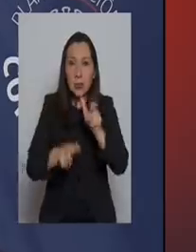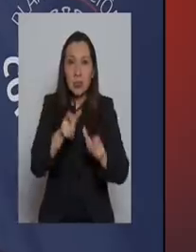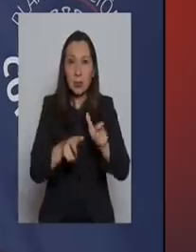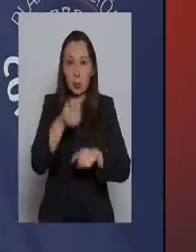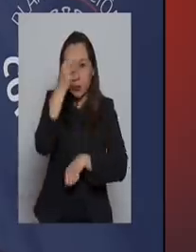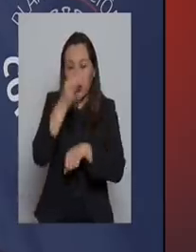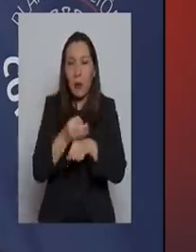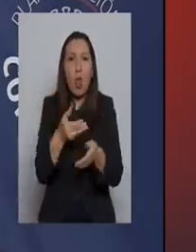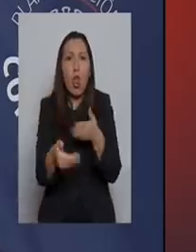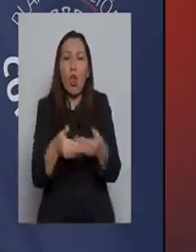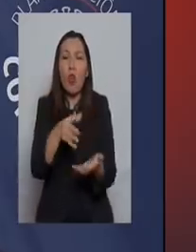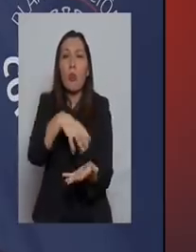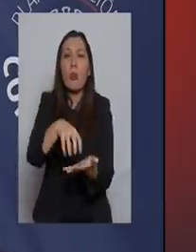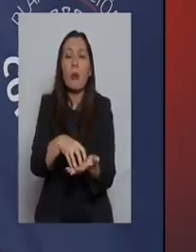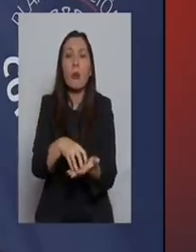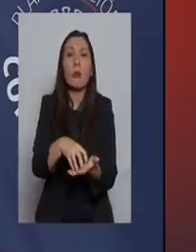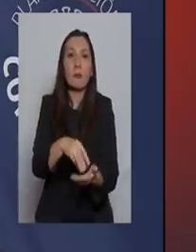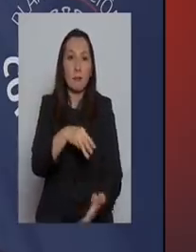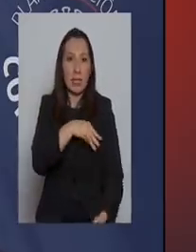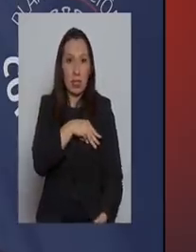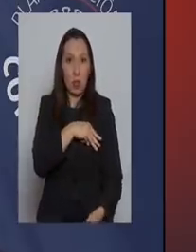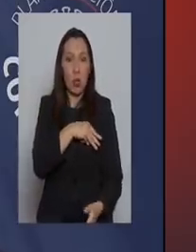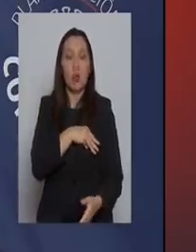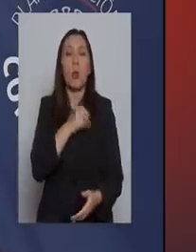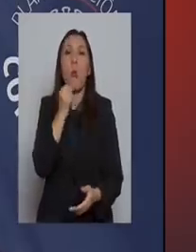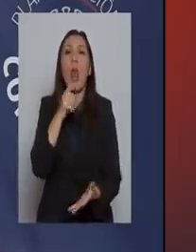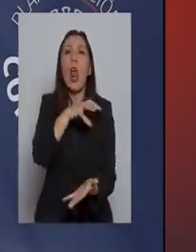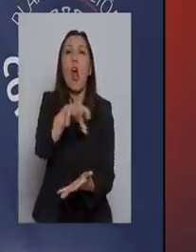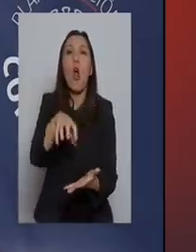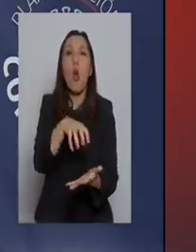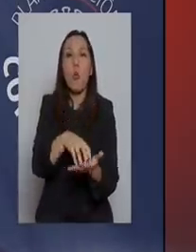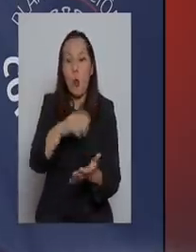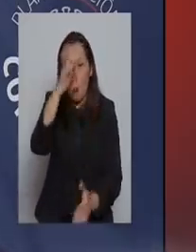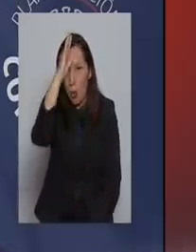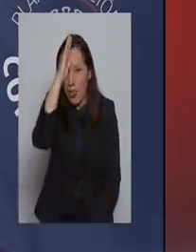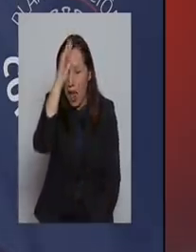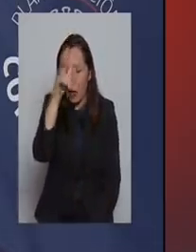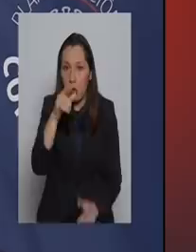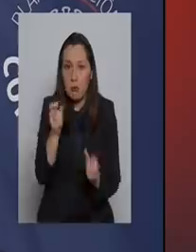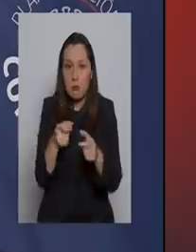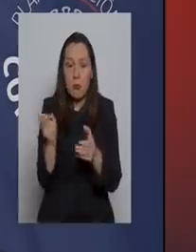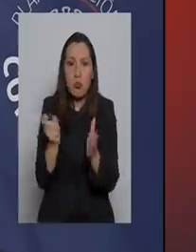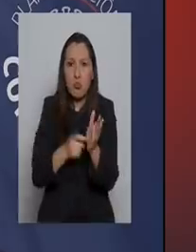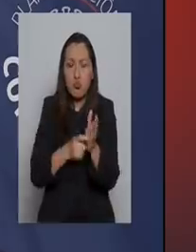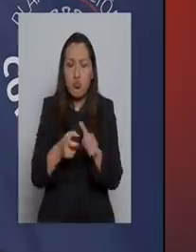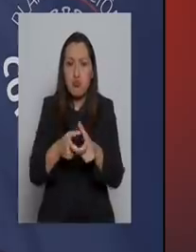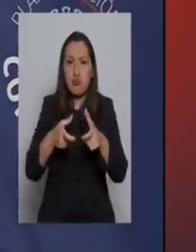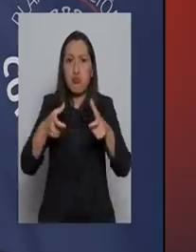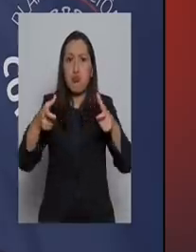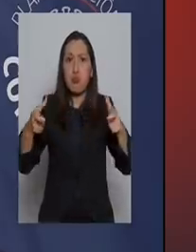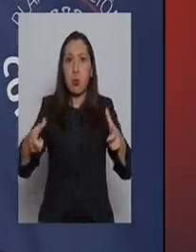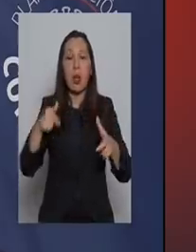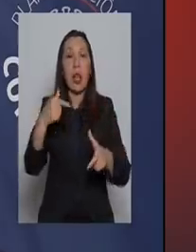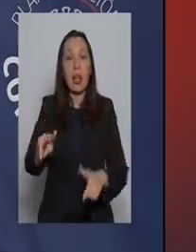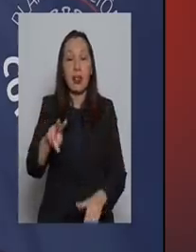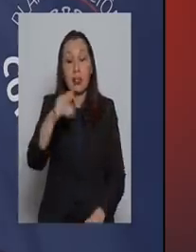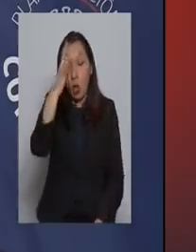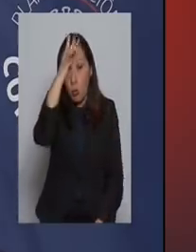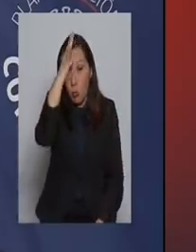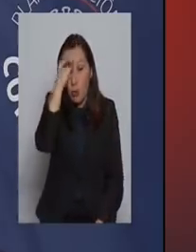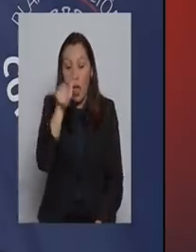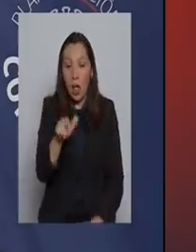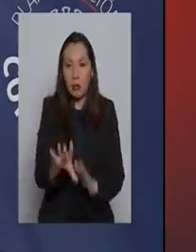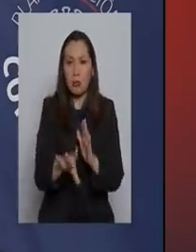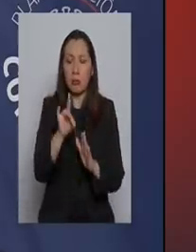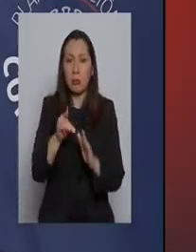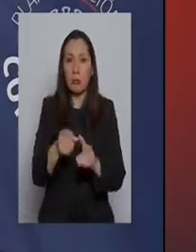y esta se ubica en la región metropolitana y es la comuna de Puente Alto. En la comuna de Puente Alto